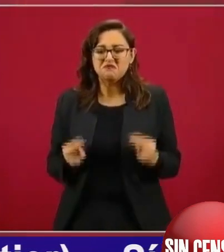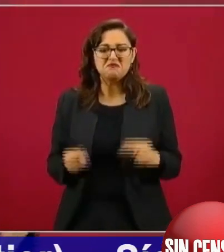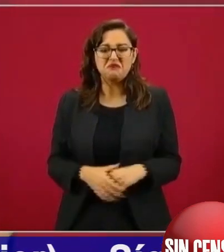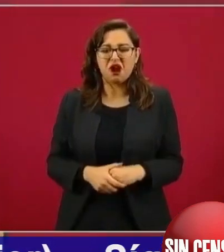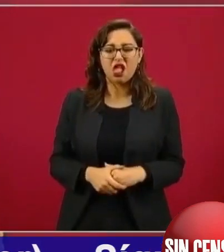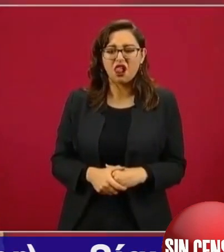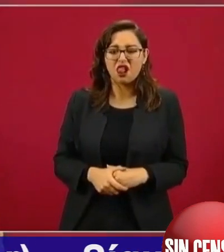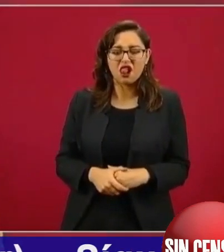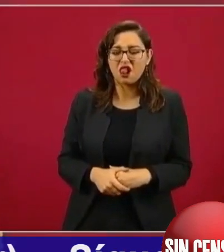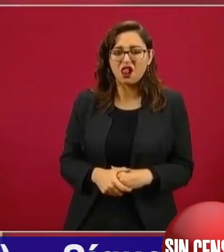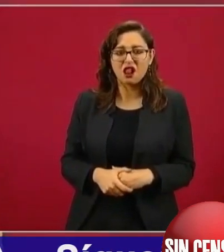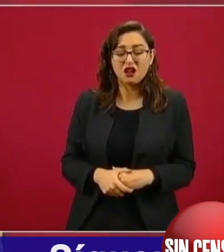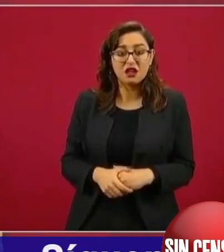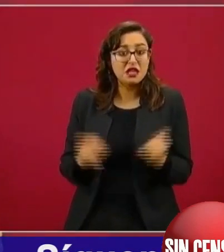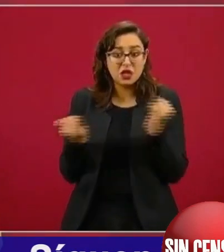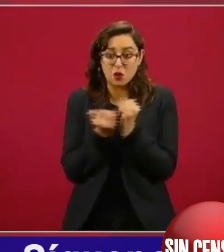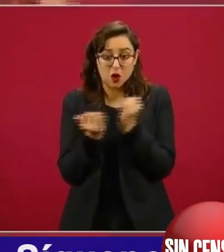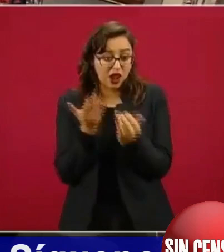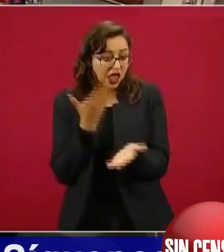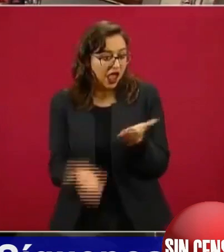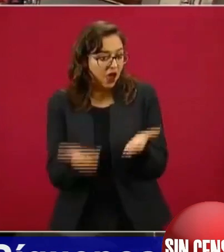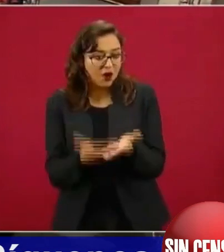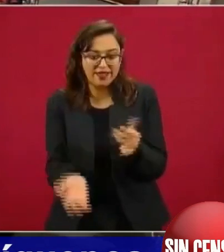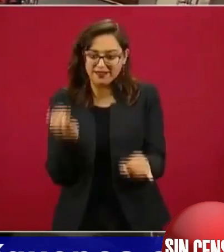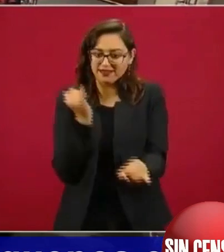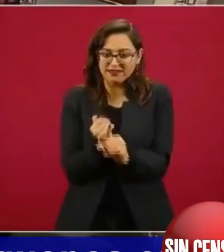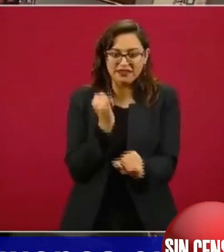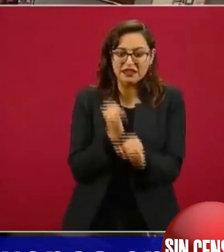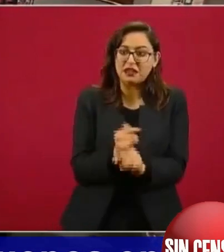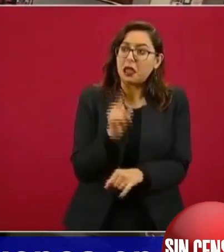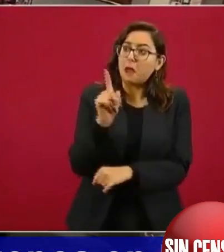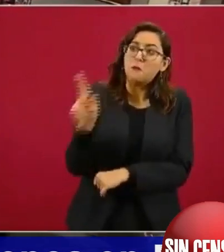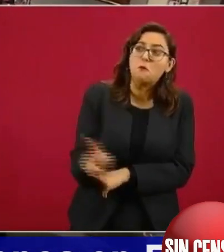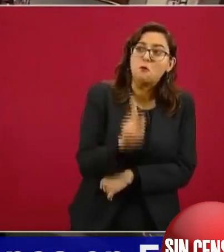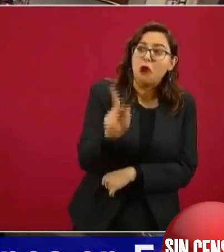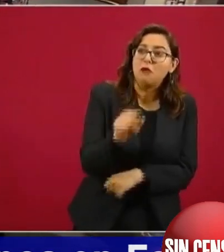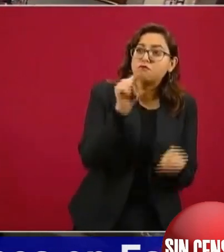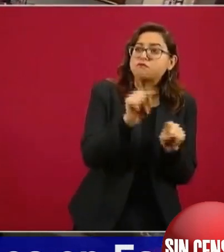ahora, que no hay internet en los pueblos